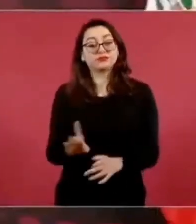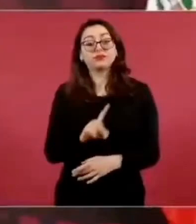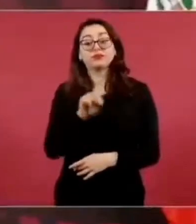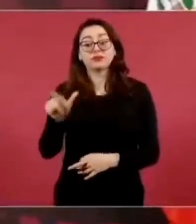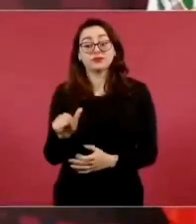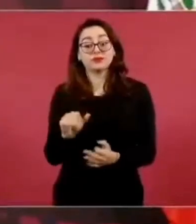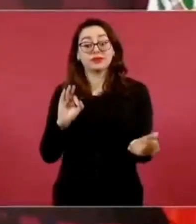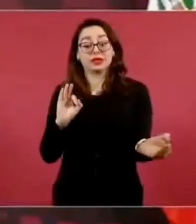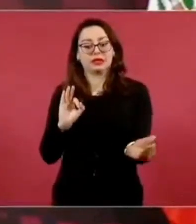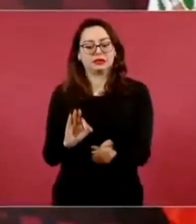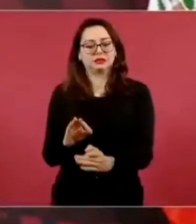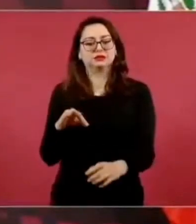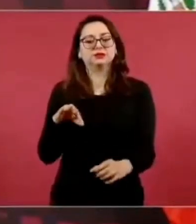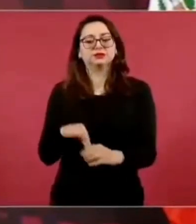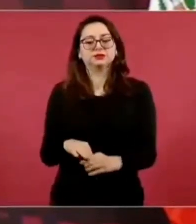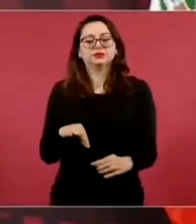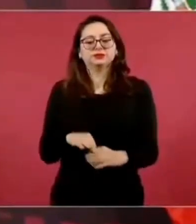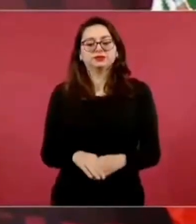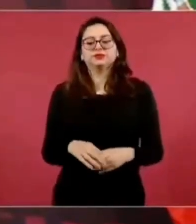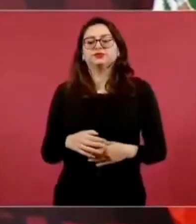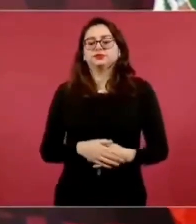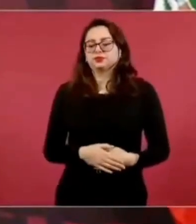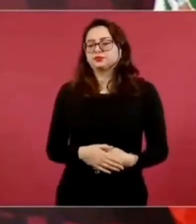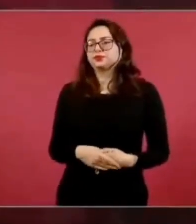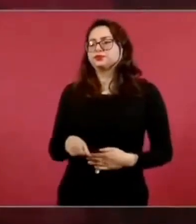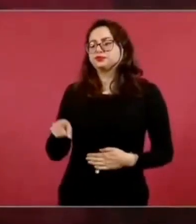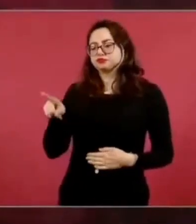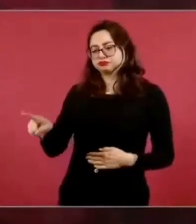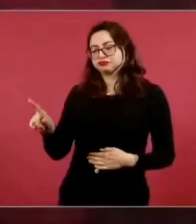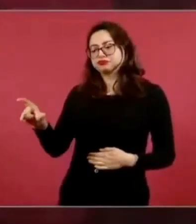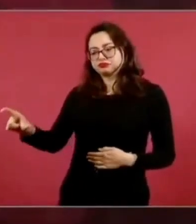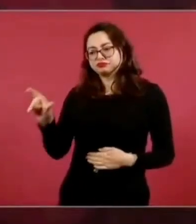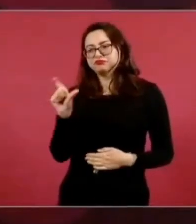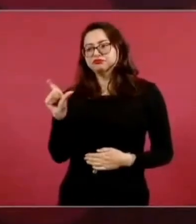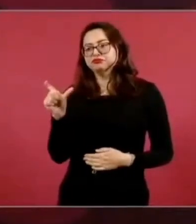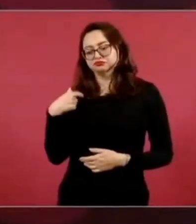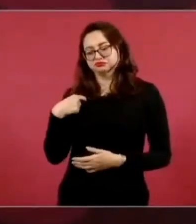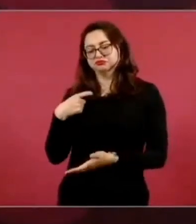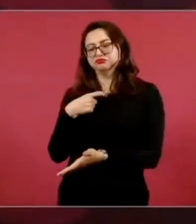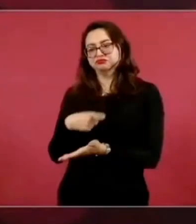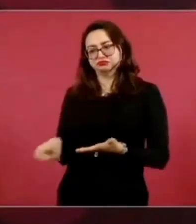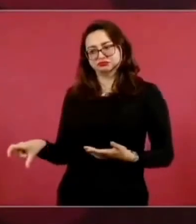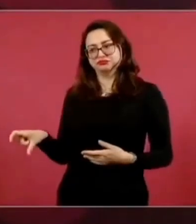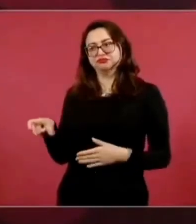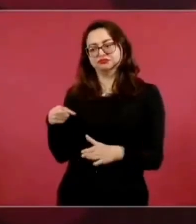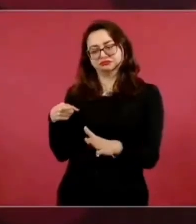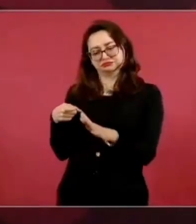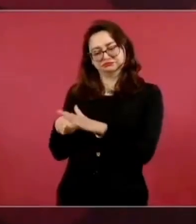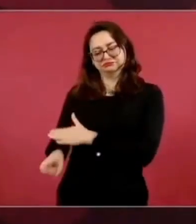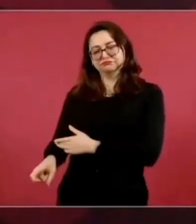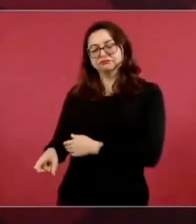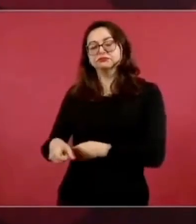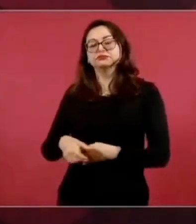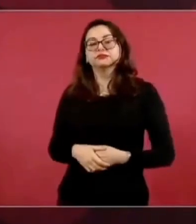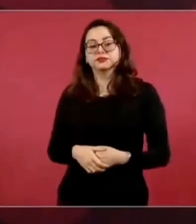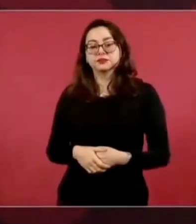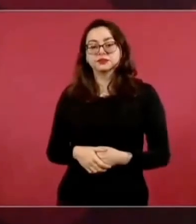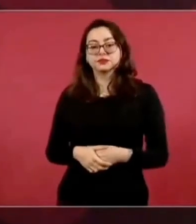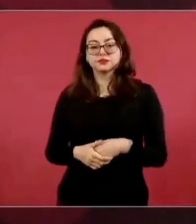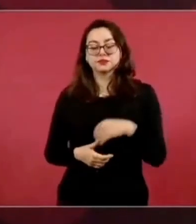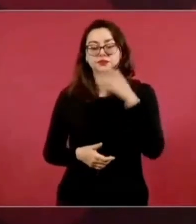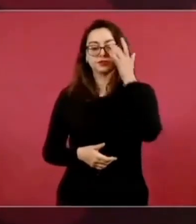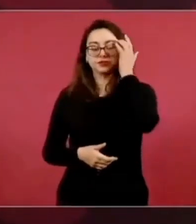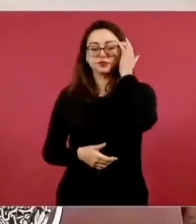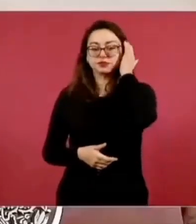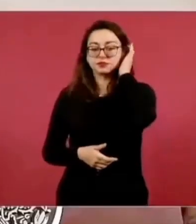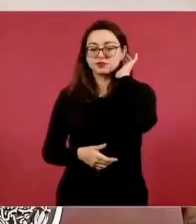ese te compro tu credencial te doy tanto pasando